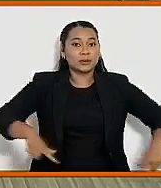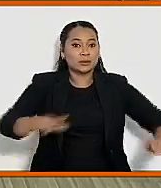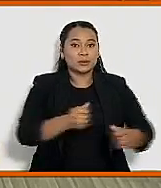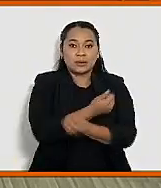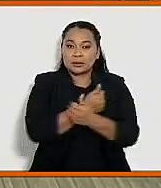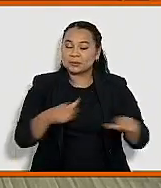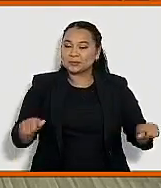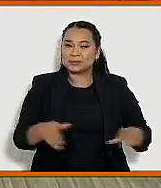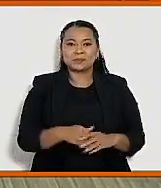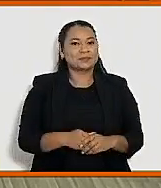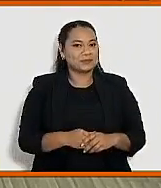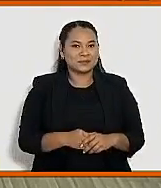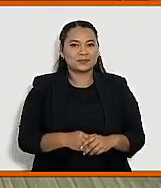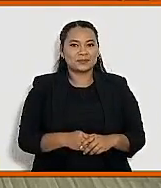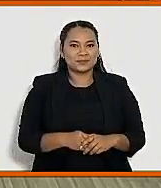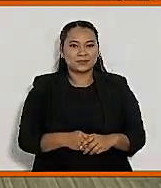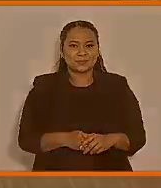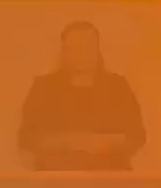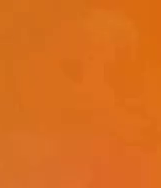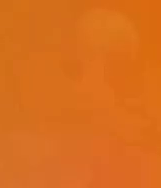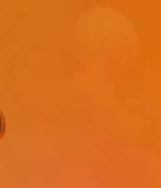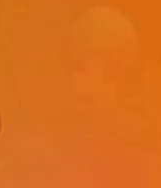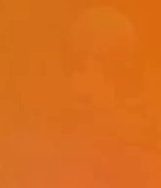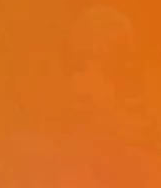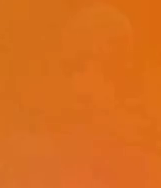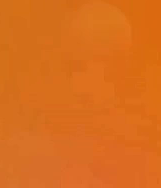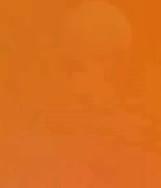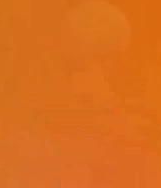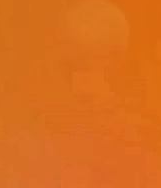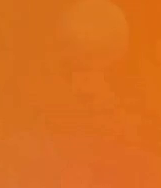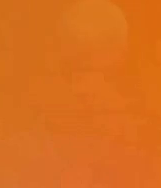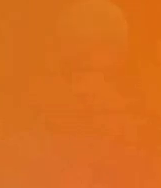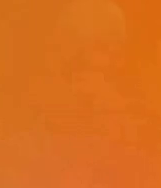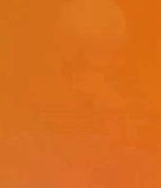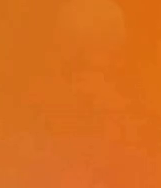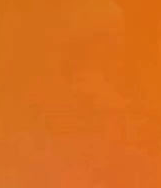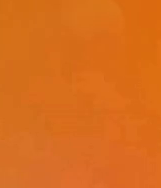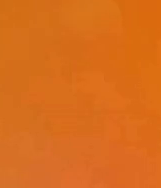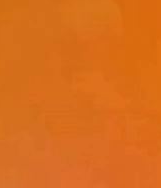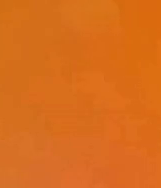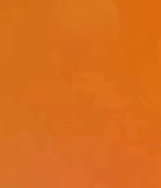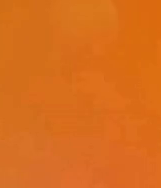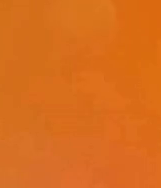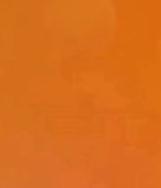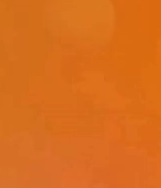quiera que estés. ¡Ay, qué bonito! Yo me...